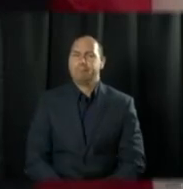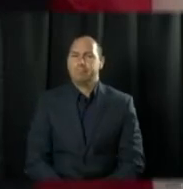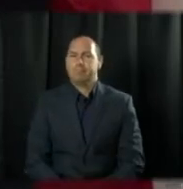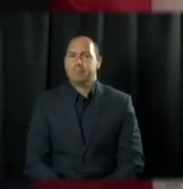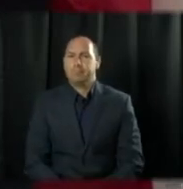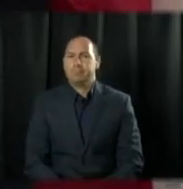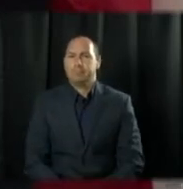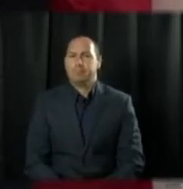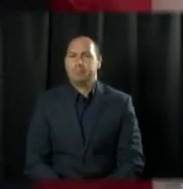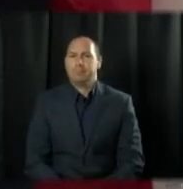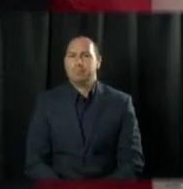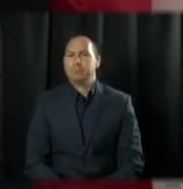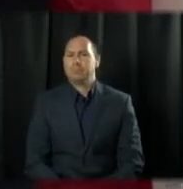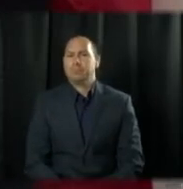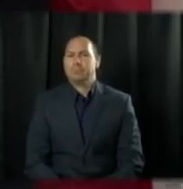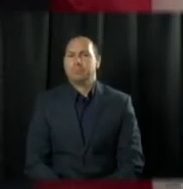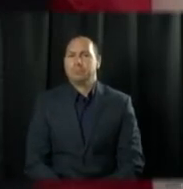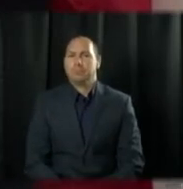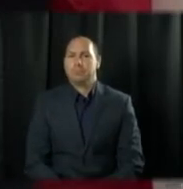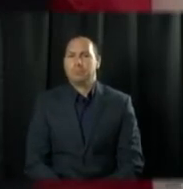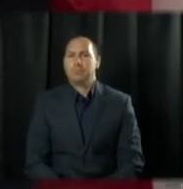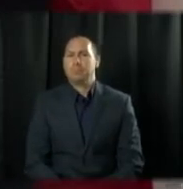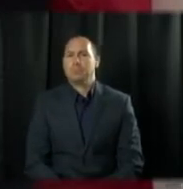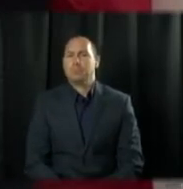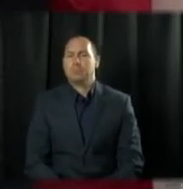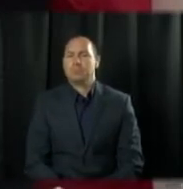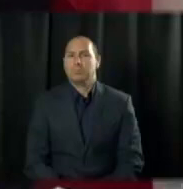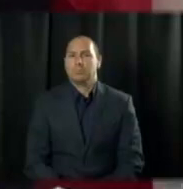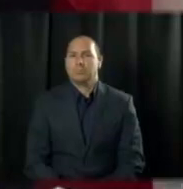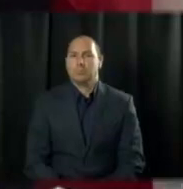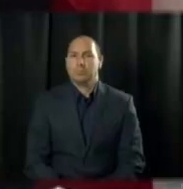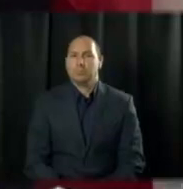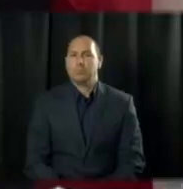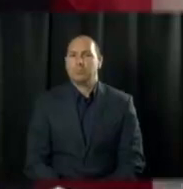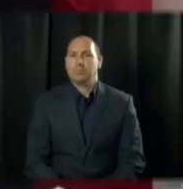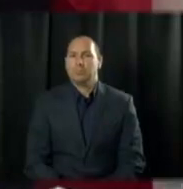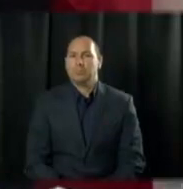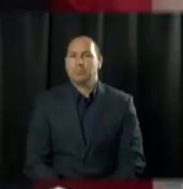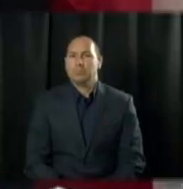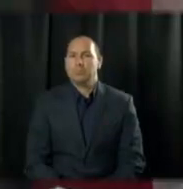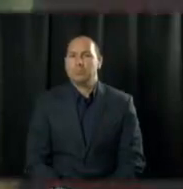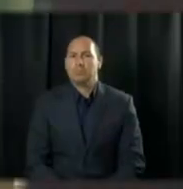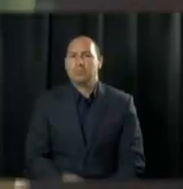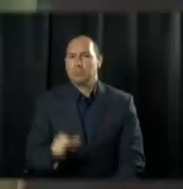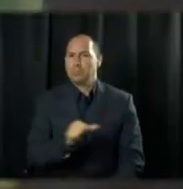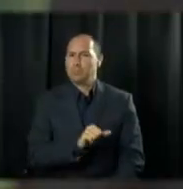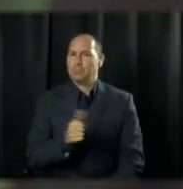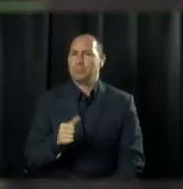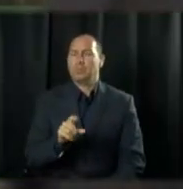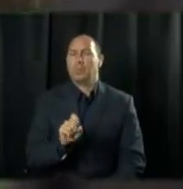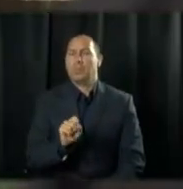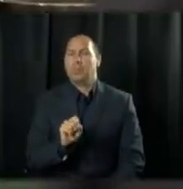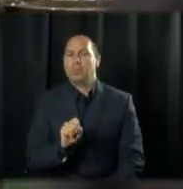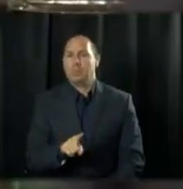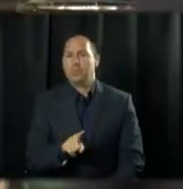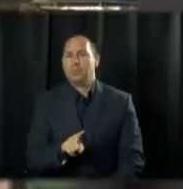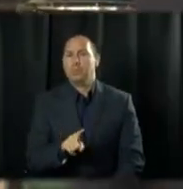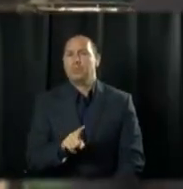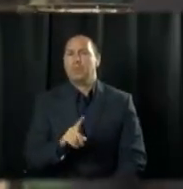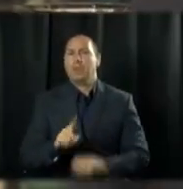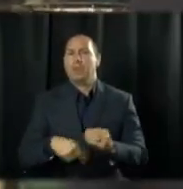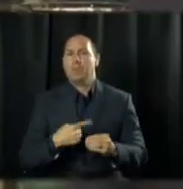en la agenda del RSA. Oye, tengo otra pregunta de Prepa. La otra tiene que ver